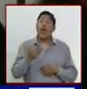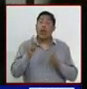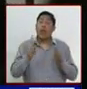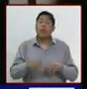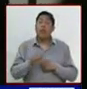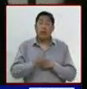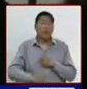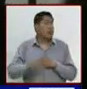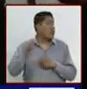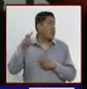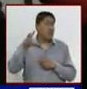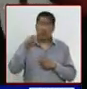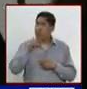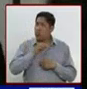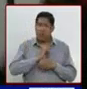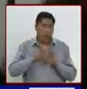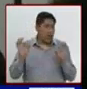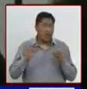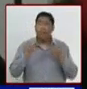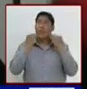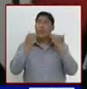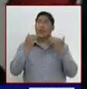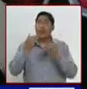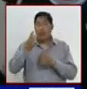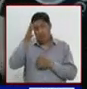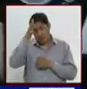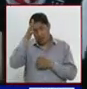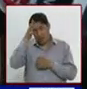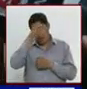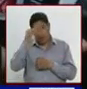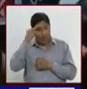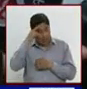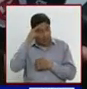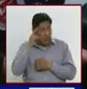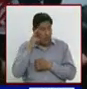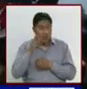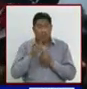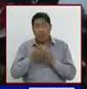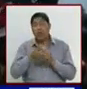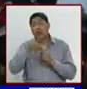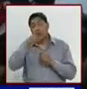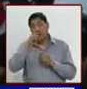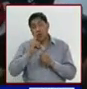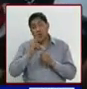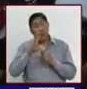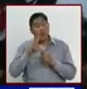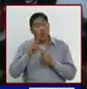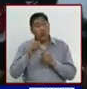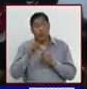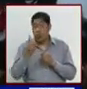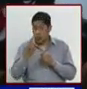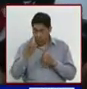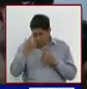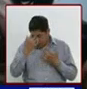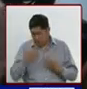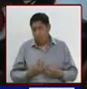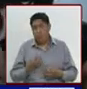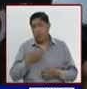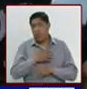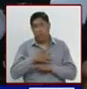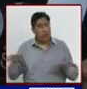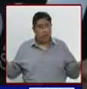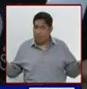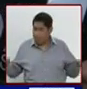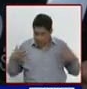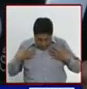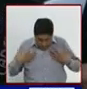personas heridas? No, papito lindo, gracias al papá y a la Virgen, que no solamente hemos quedado parados con esta